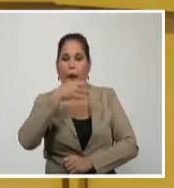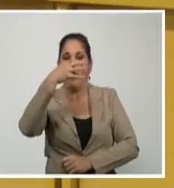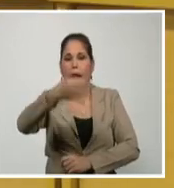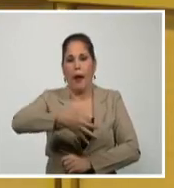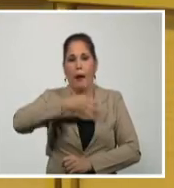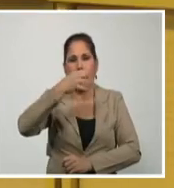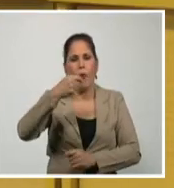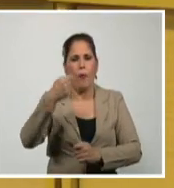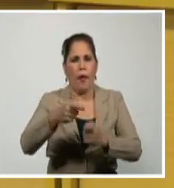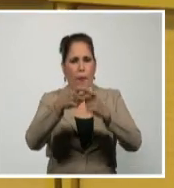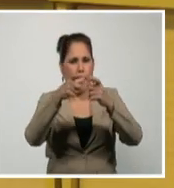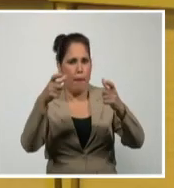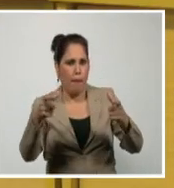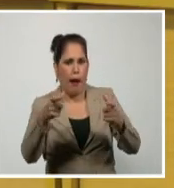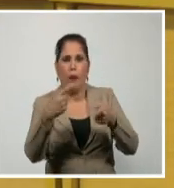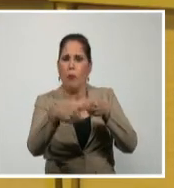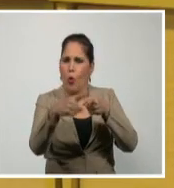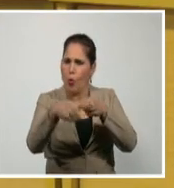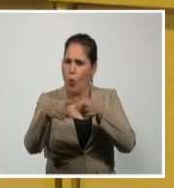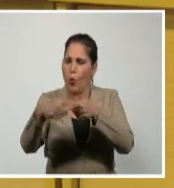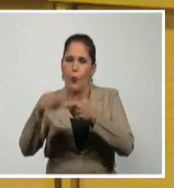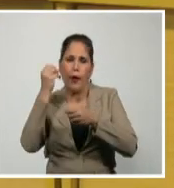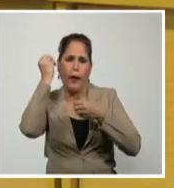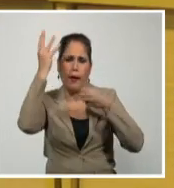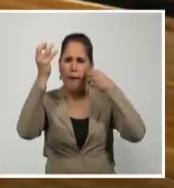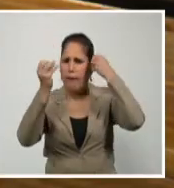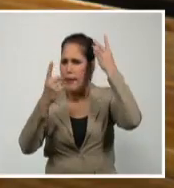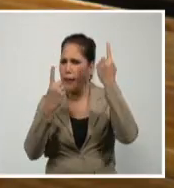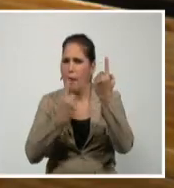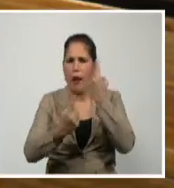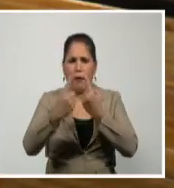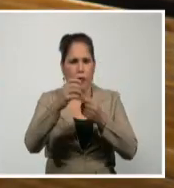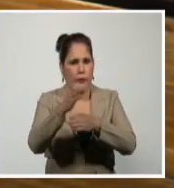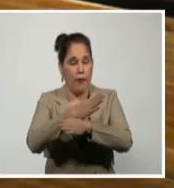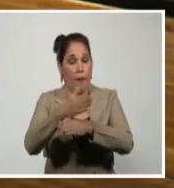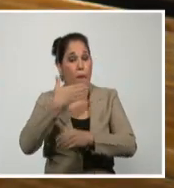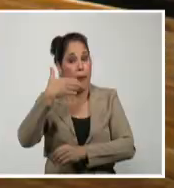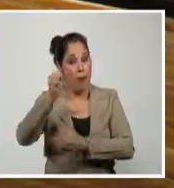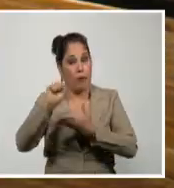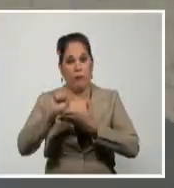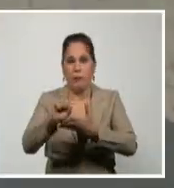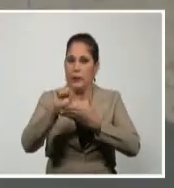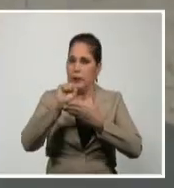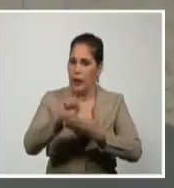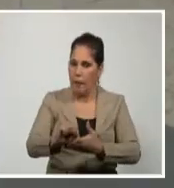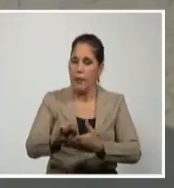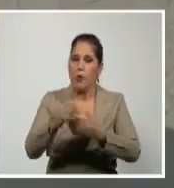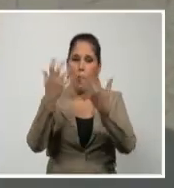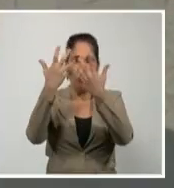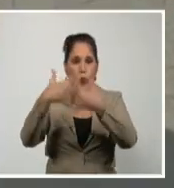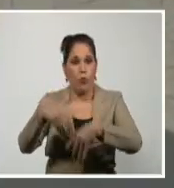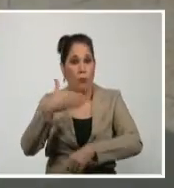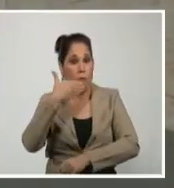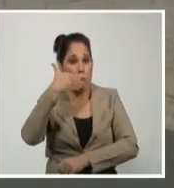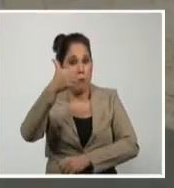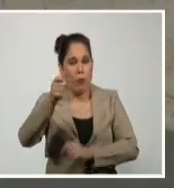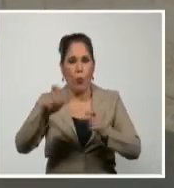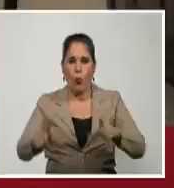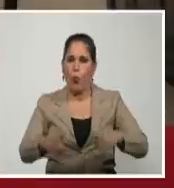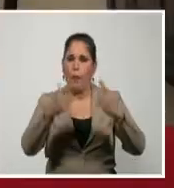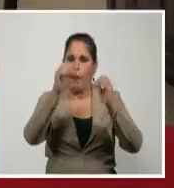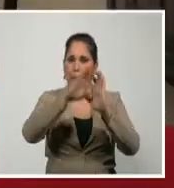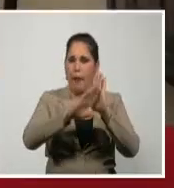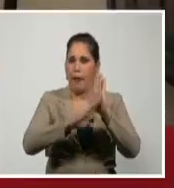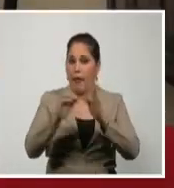hay que aumentar las ofertas con iniciativas y alternativas, mejorar los servicios, producir más y hacer cumplir las